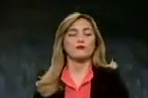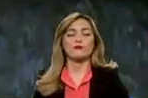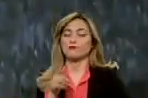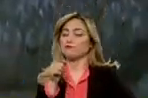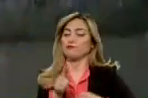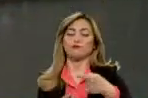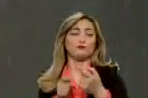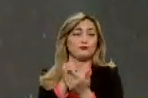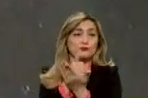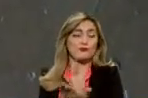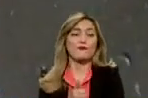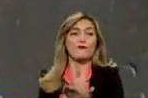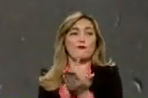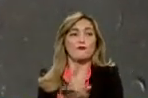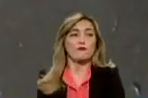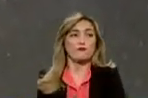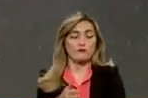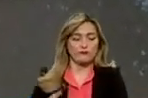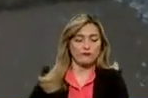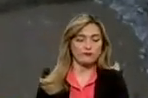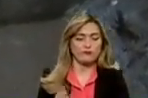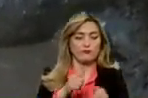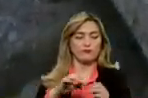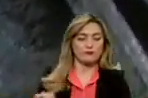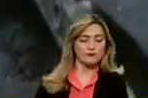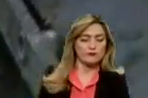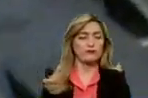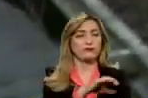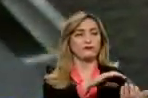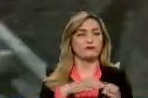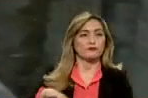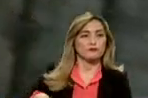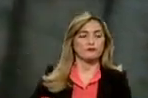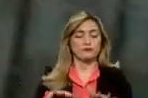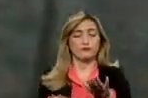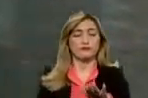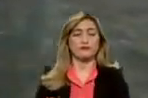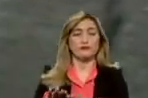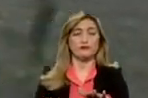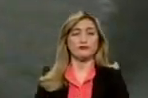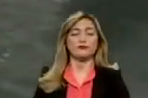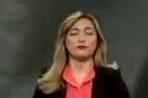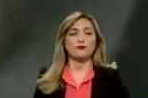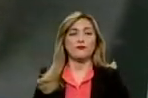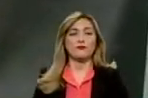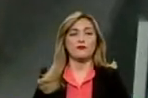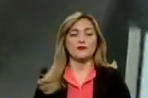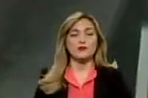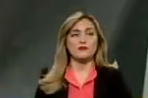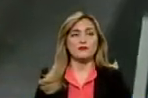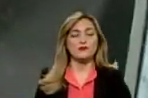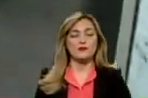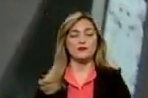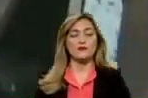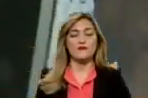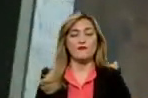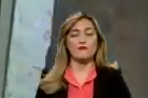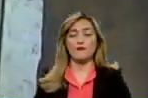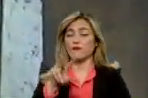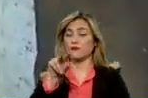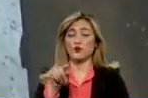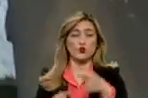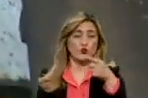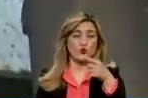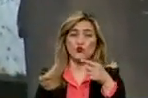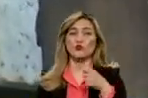podían ayudarnos a evacuar el agua, porque está el piso enterrado en agua. Entonces ahí cuando nos dijeron que no, que